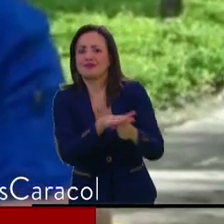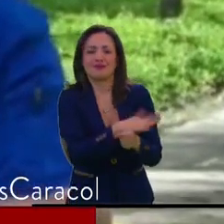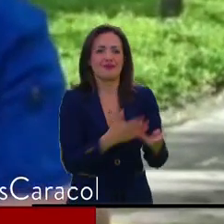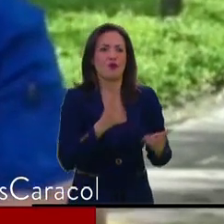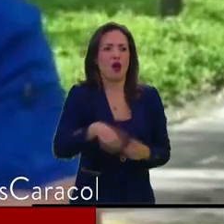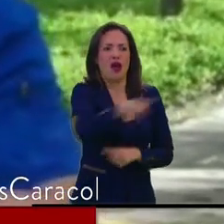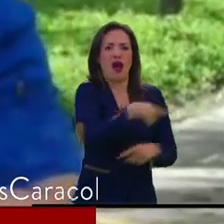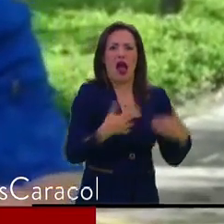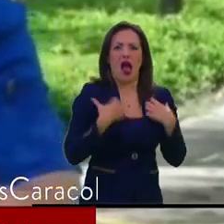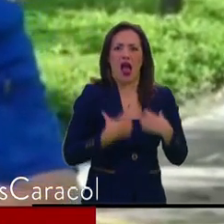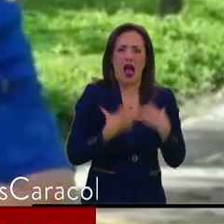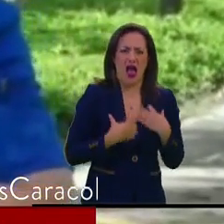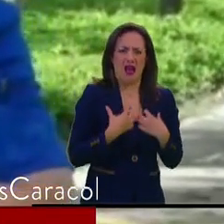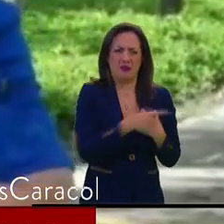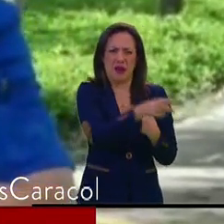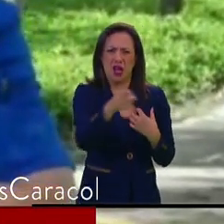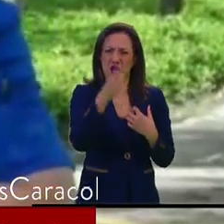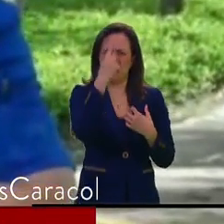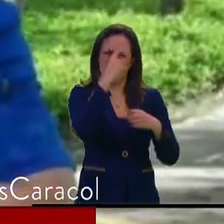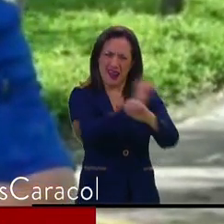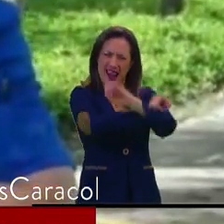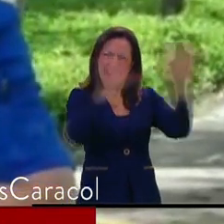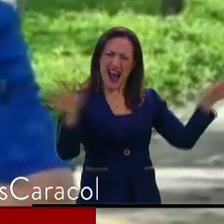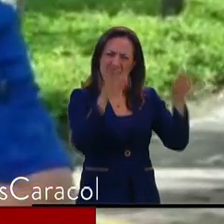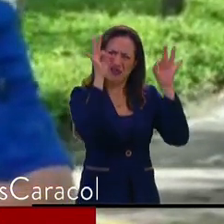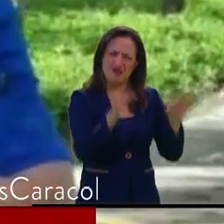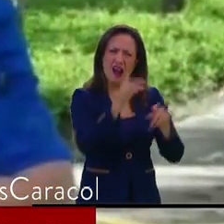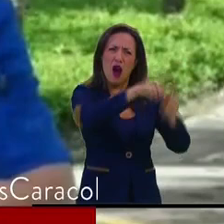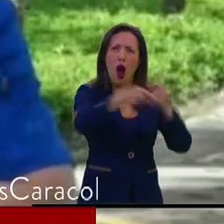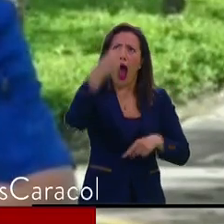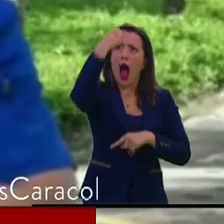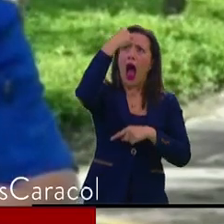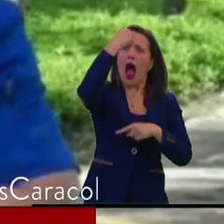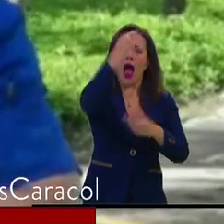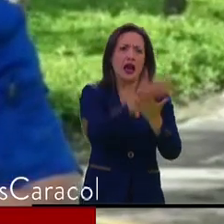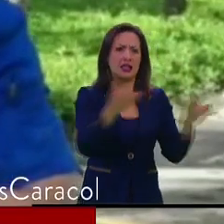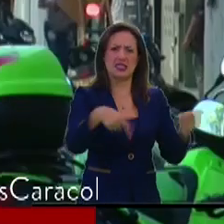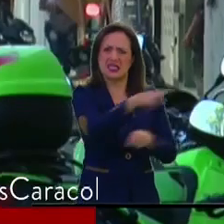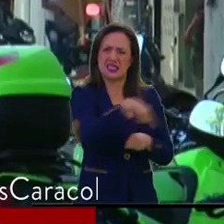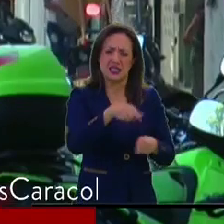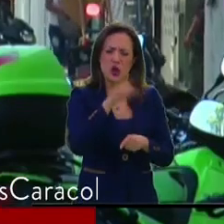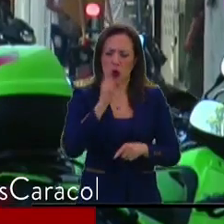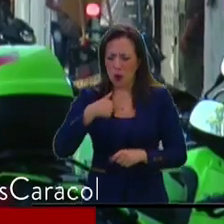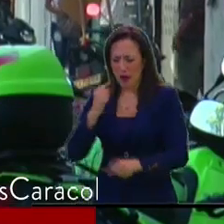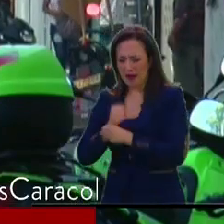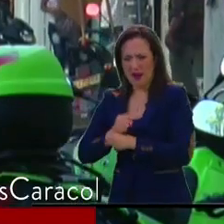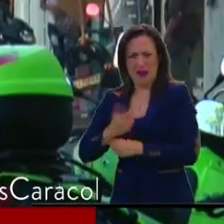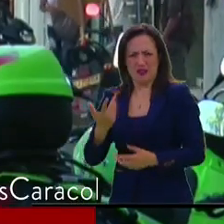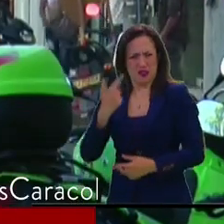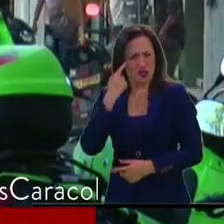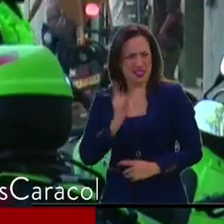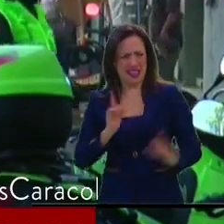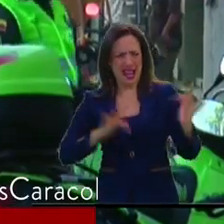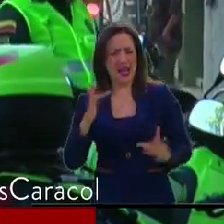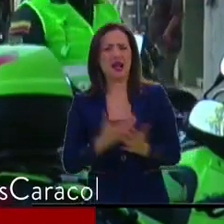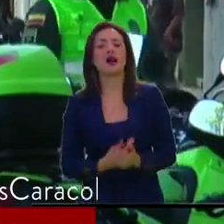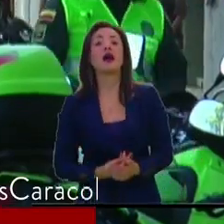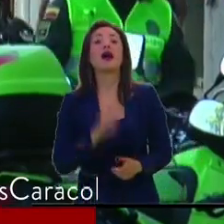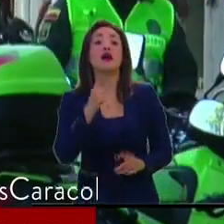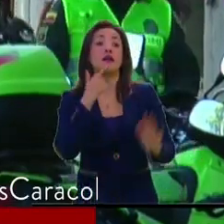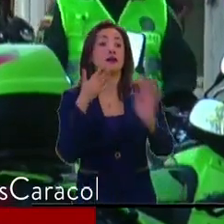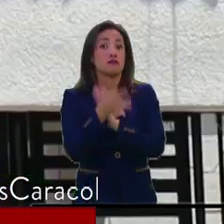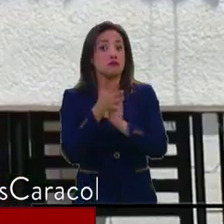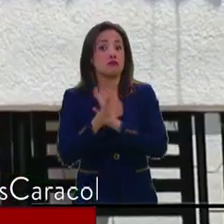temor poco fundamentado o infundado de algunas personas, se opaque la profesión. Y agregó que por el momento no ha recibido